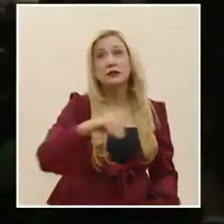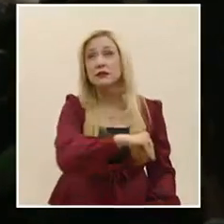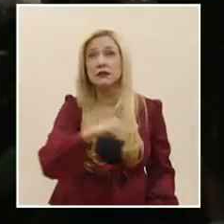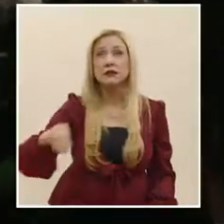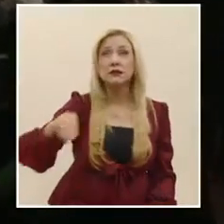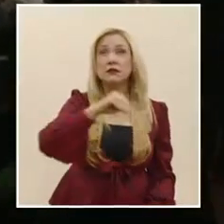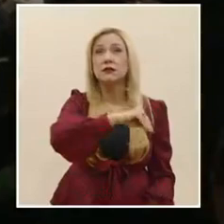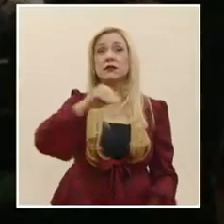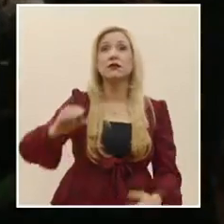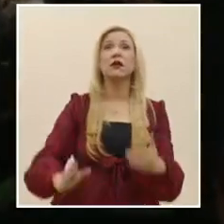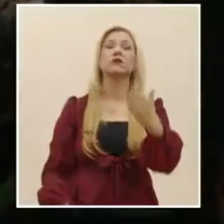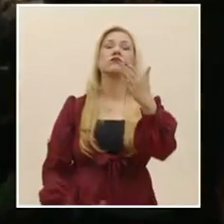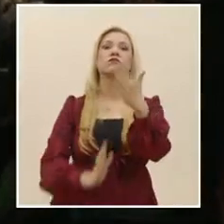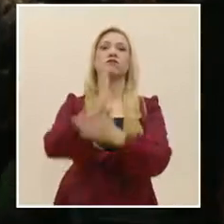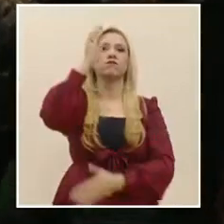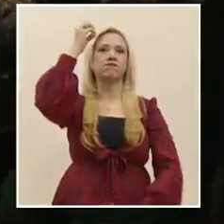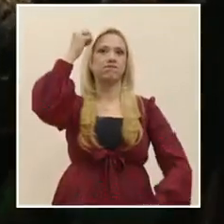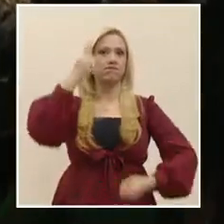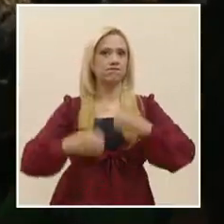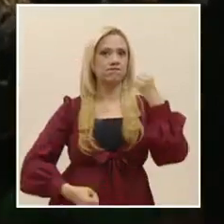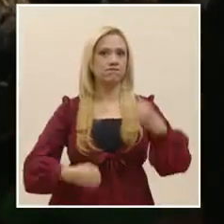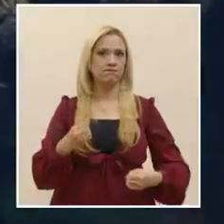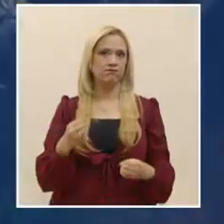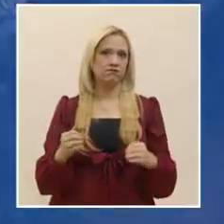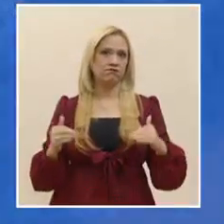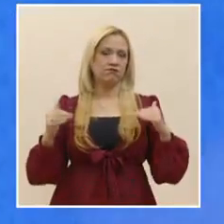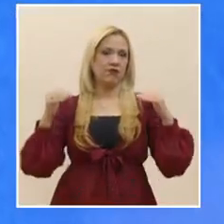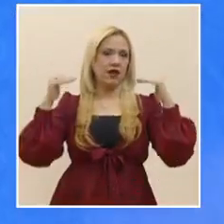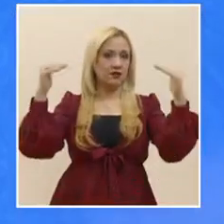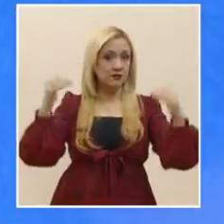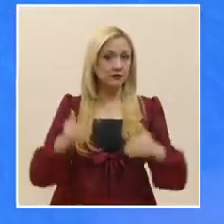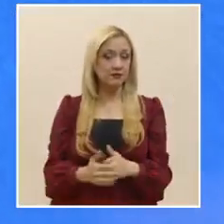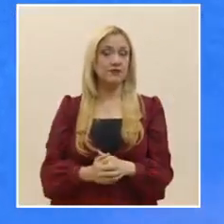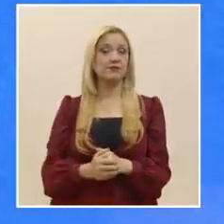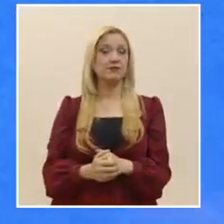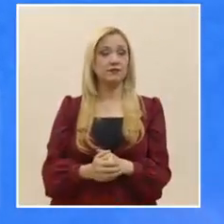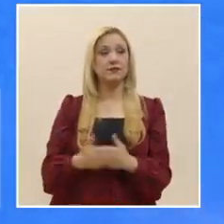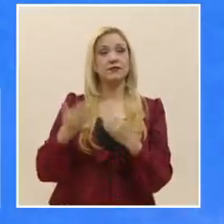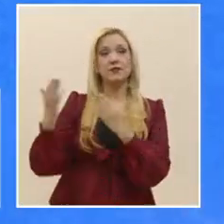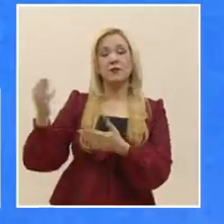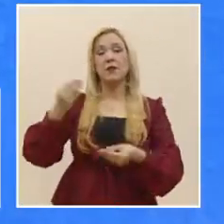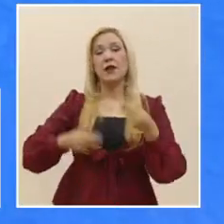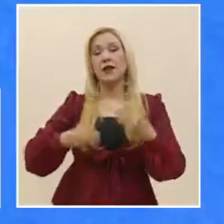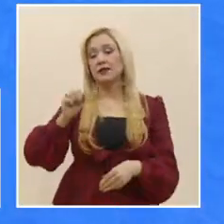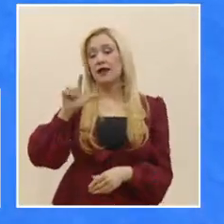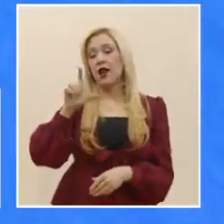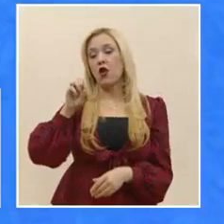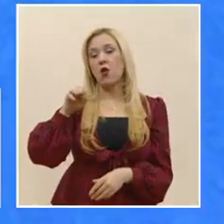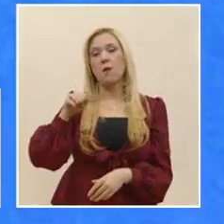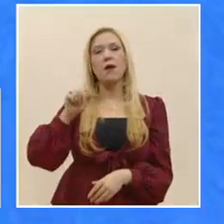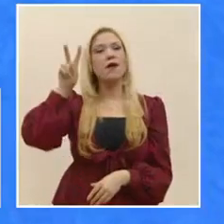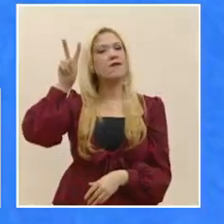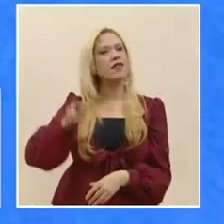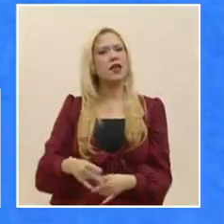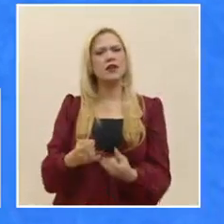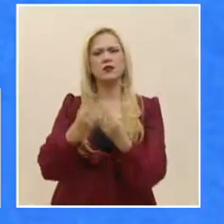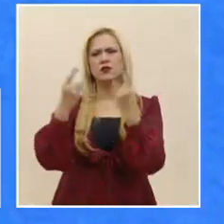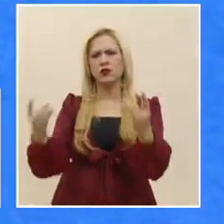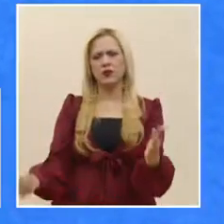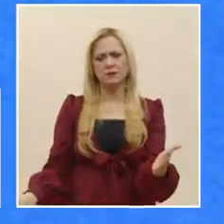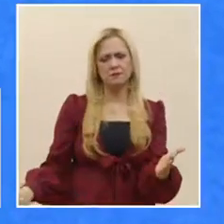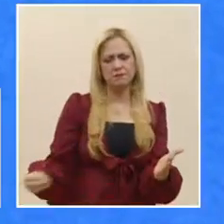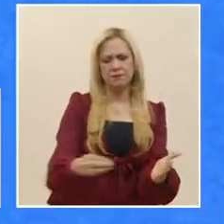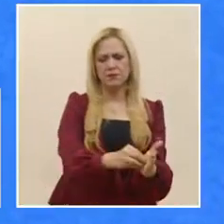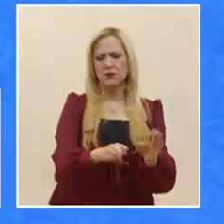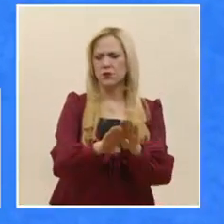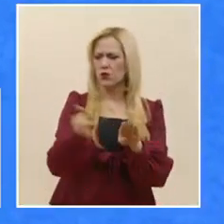formar parte del Consejo de la Judicatura Federal. El magistrado Saloma ha dejado una huella imborrable en la impartición